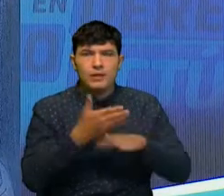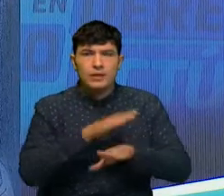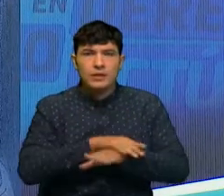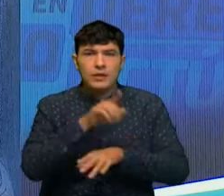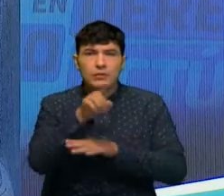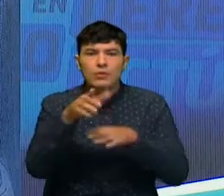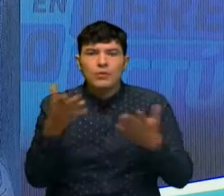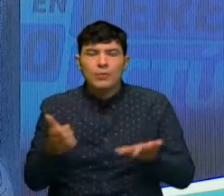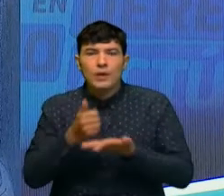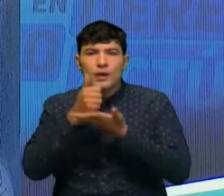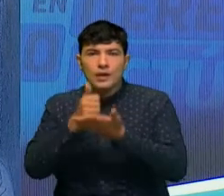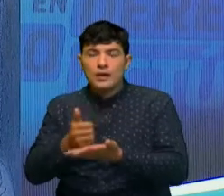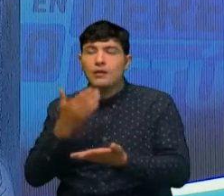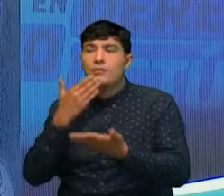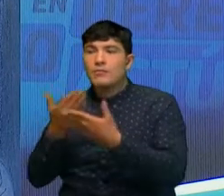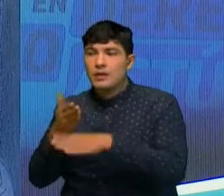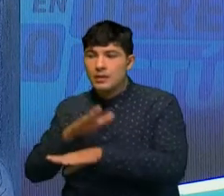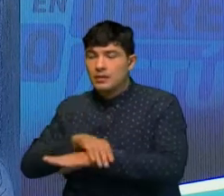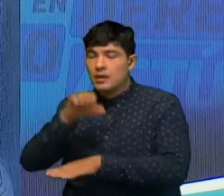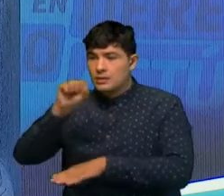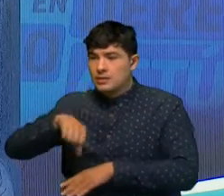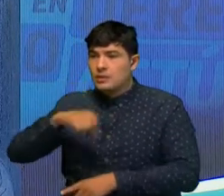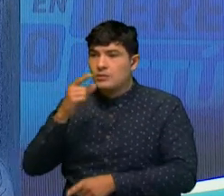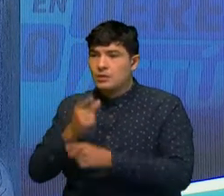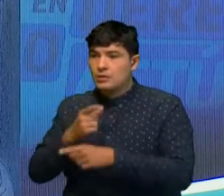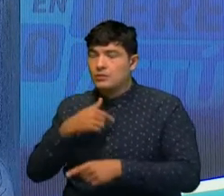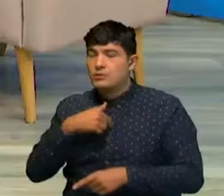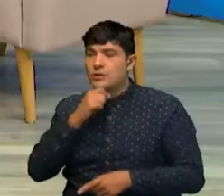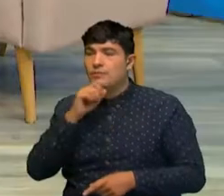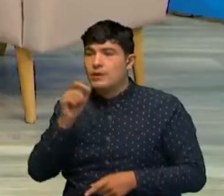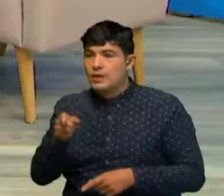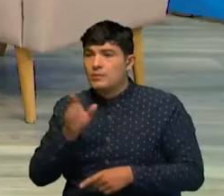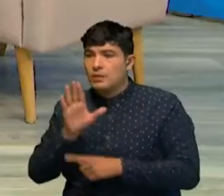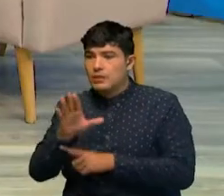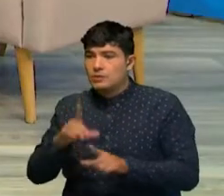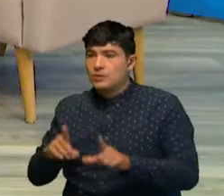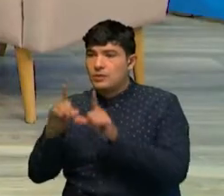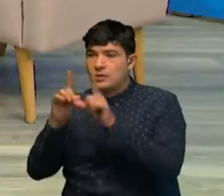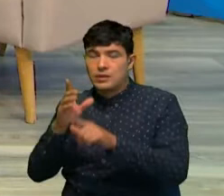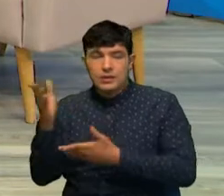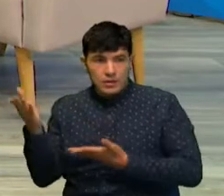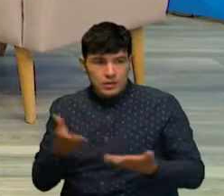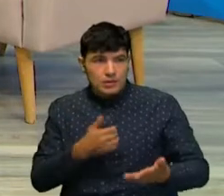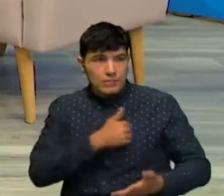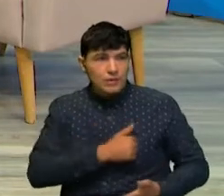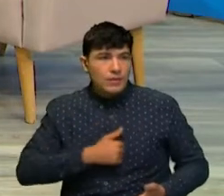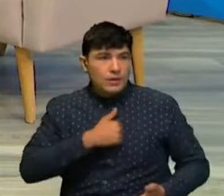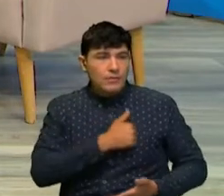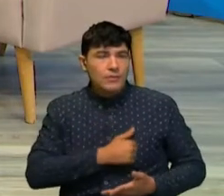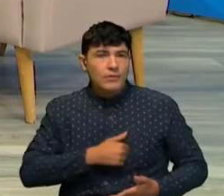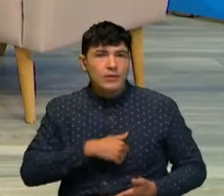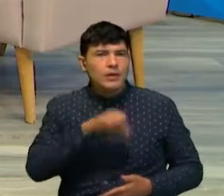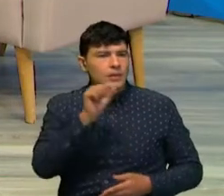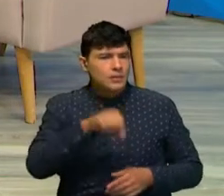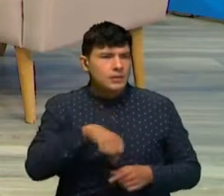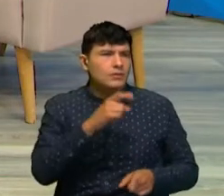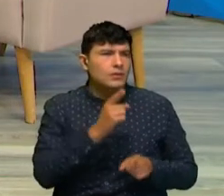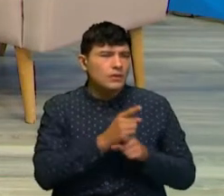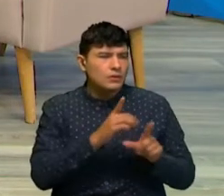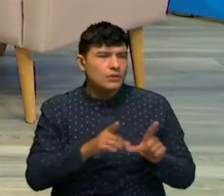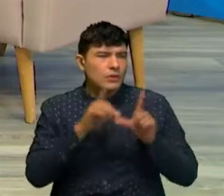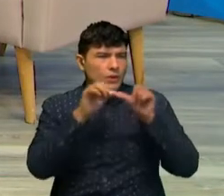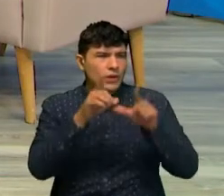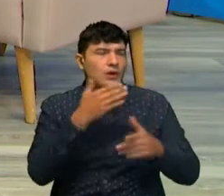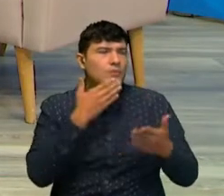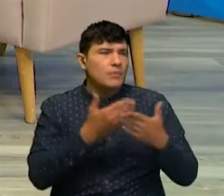ayudar? Buenas tardes, para una consultica con la doctora, gracias. Por favor, ¿cuál es? Doctora, buenas